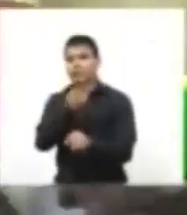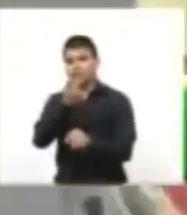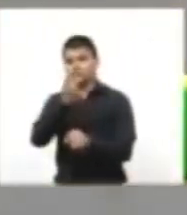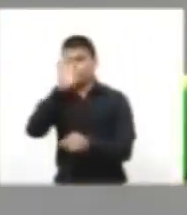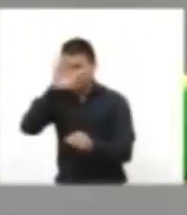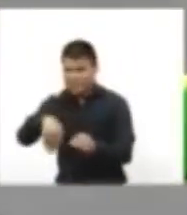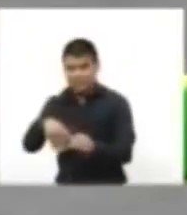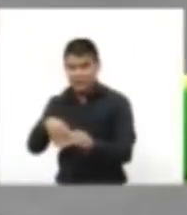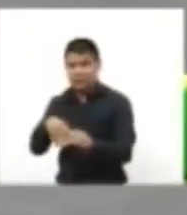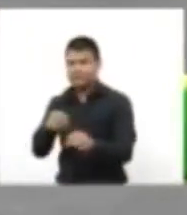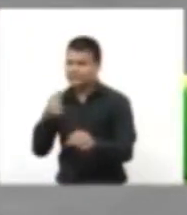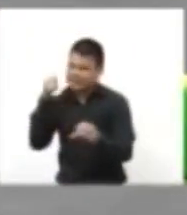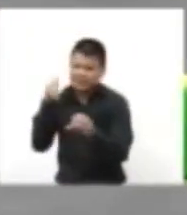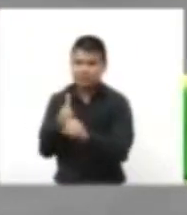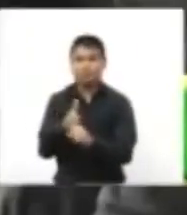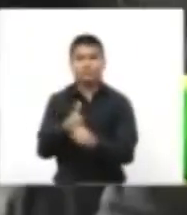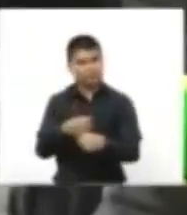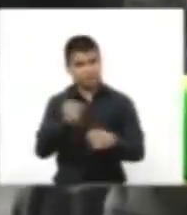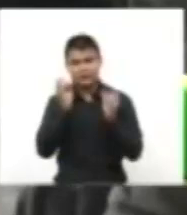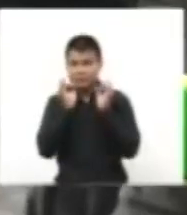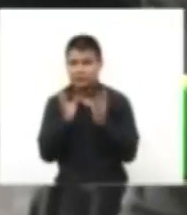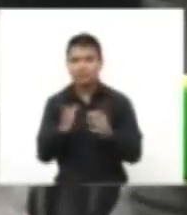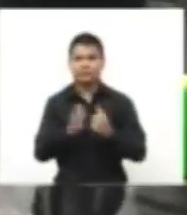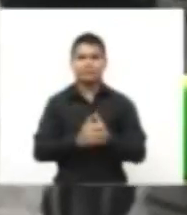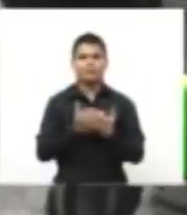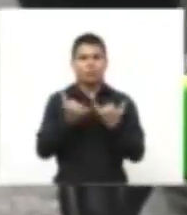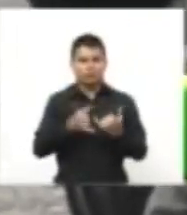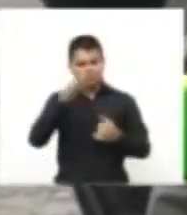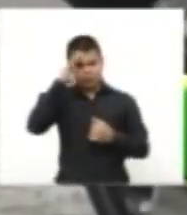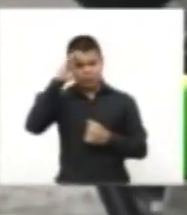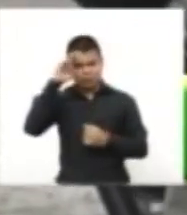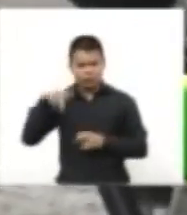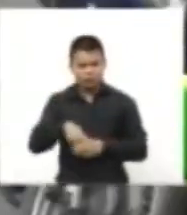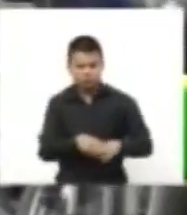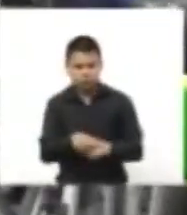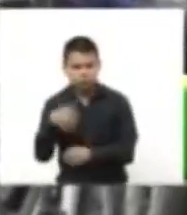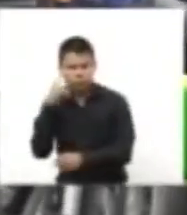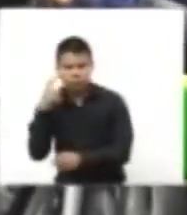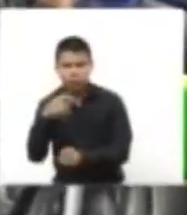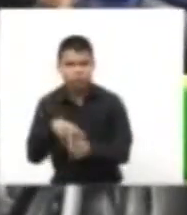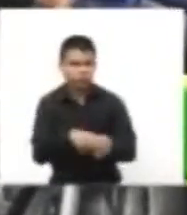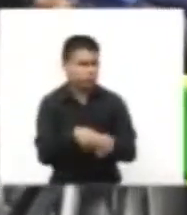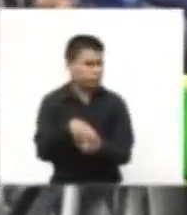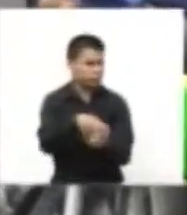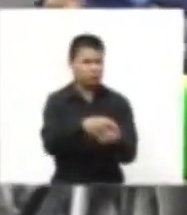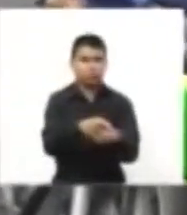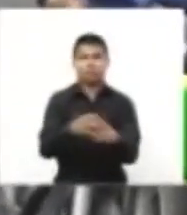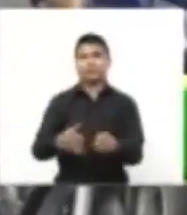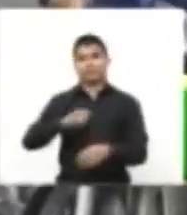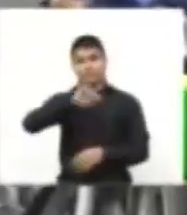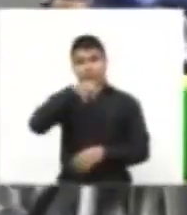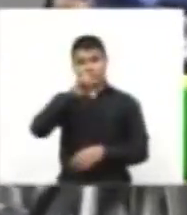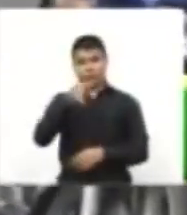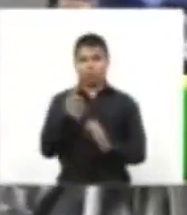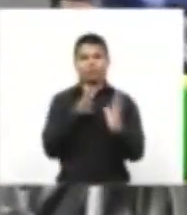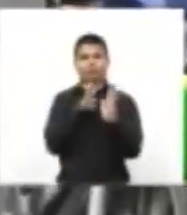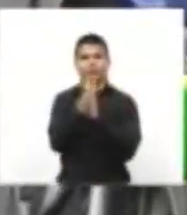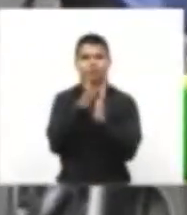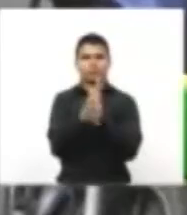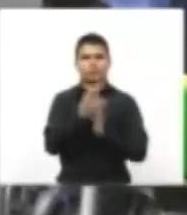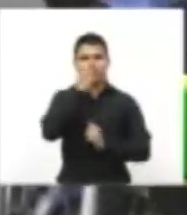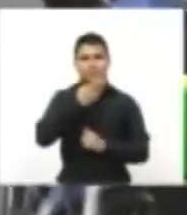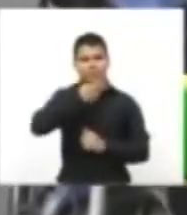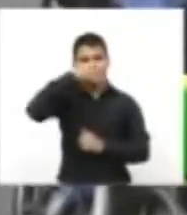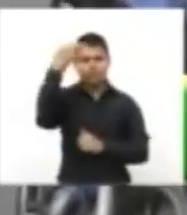de la Heroica, la Policía Nacional ha incrementado los operativos para frenar el accionar de la delincuencia. JJ Verbel, las